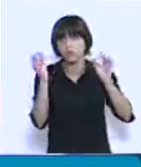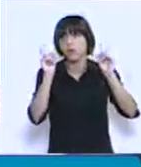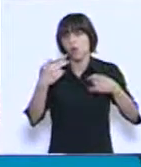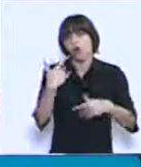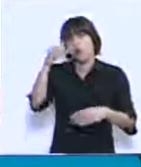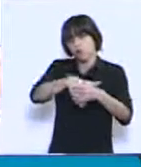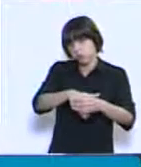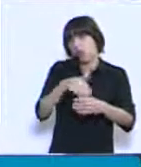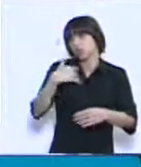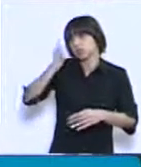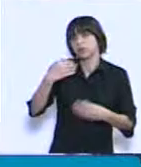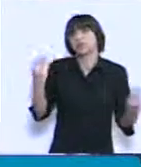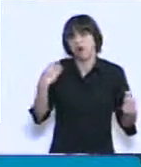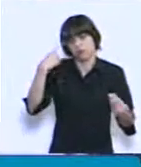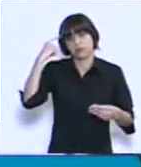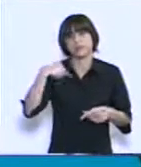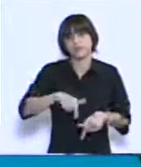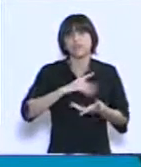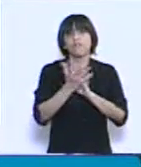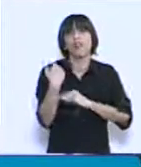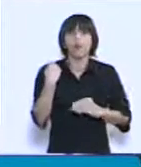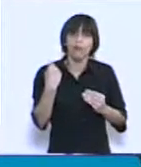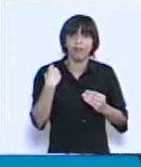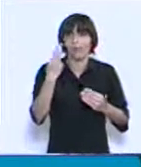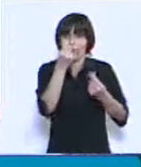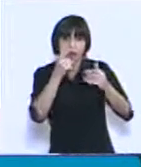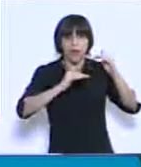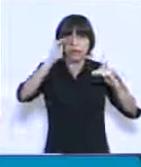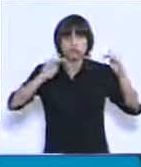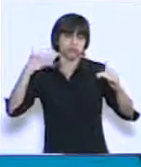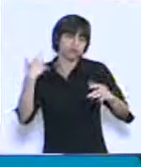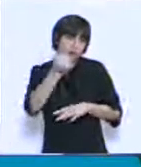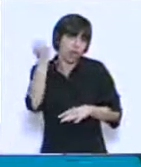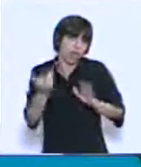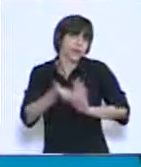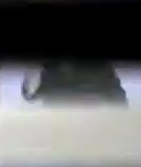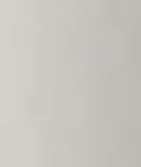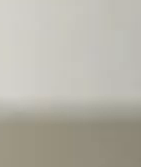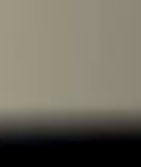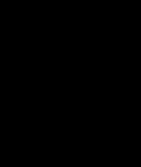movilidad es un avance. Hubiéramos querido tener más inclusión. Gracias, Presidenta.